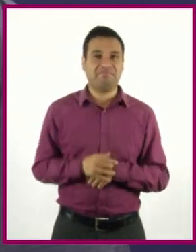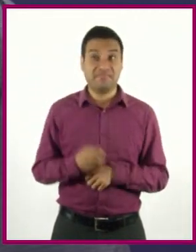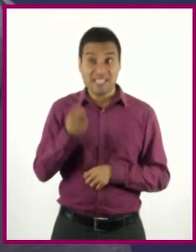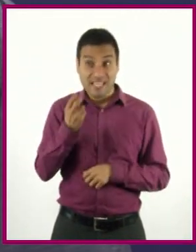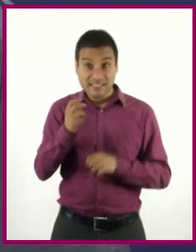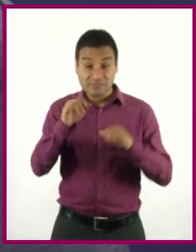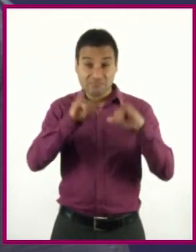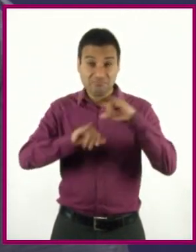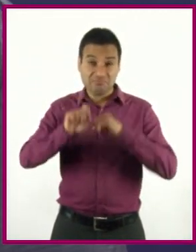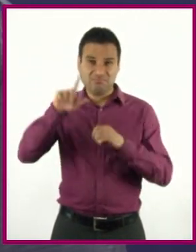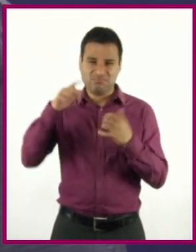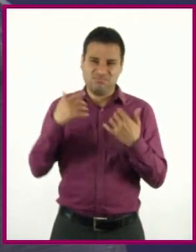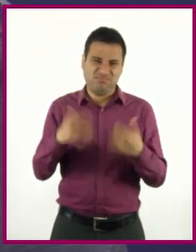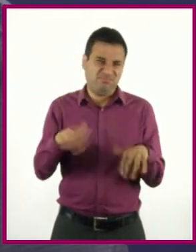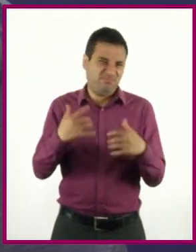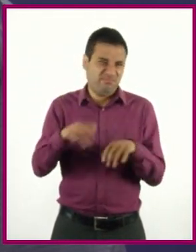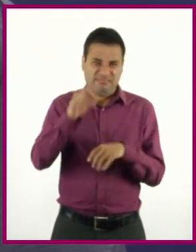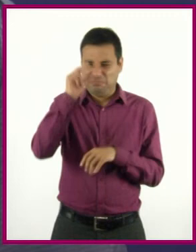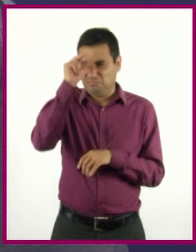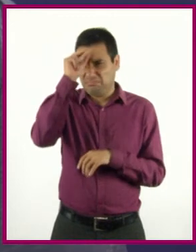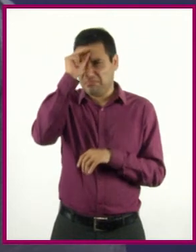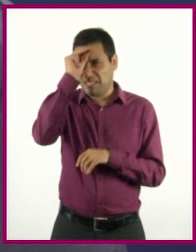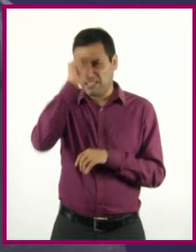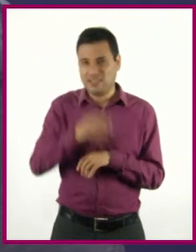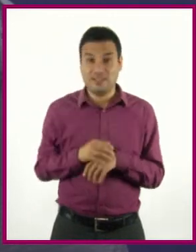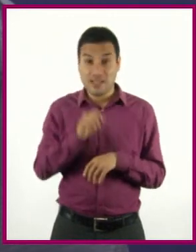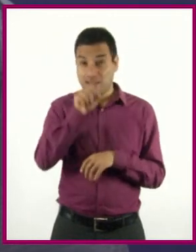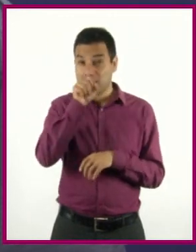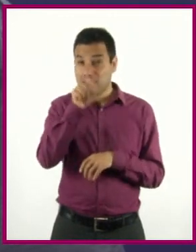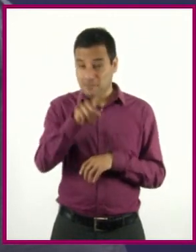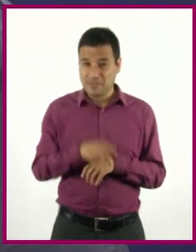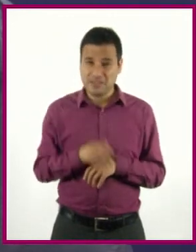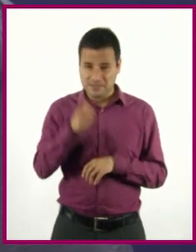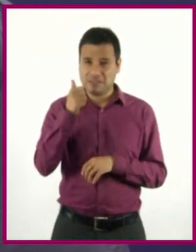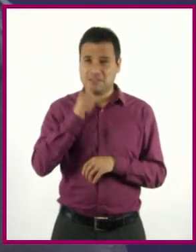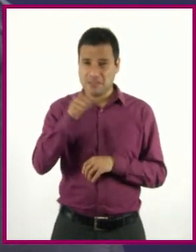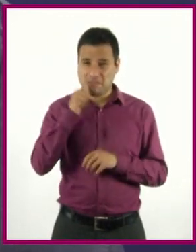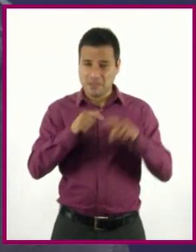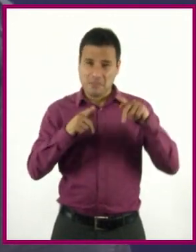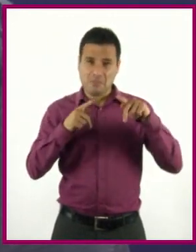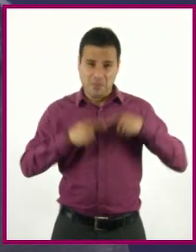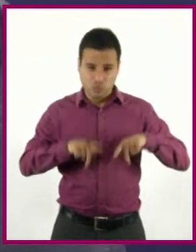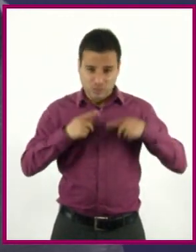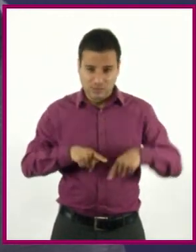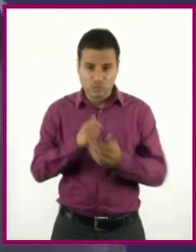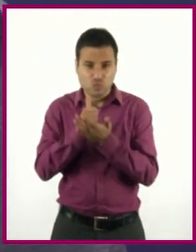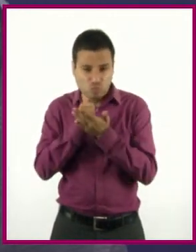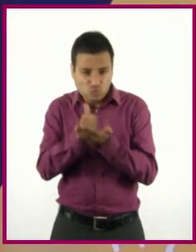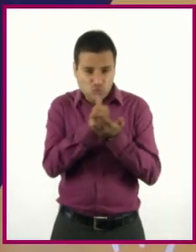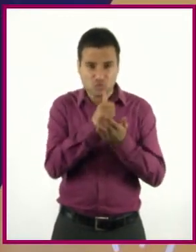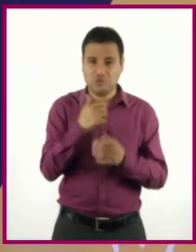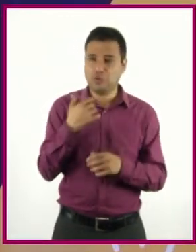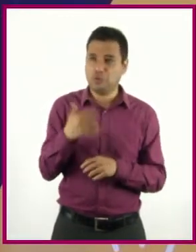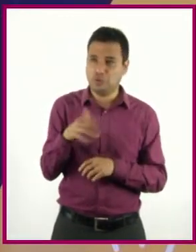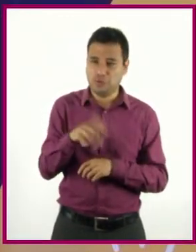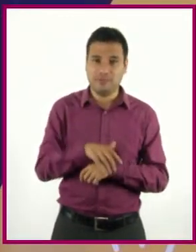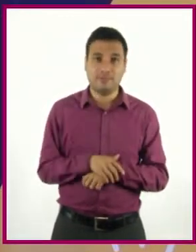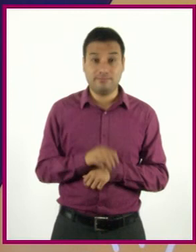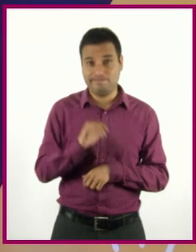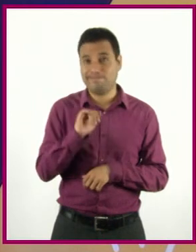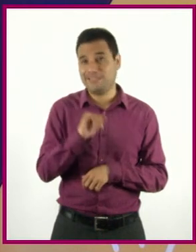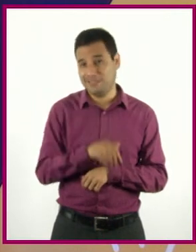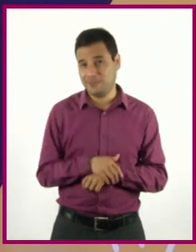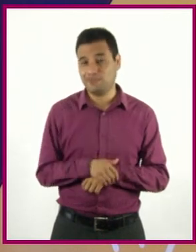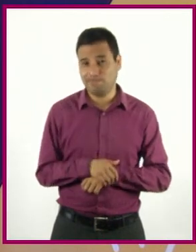más allá de ser brillante en su disciplina, se interesó siempre por el bienestar del mundo y su futuro. Sin lugar